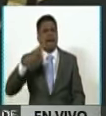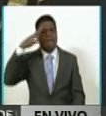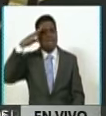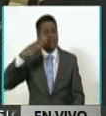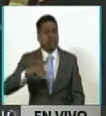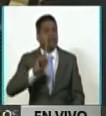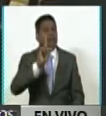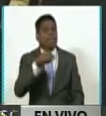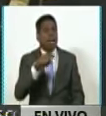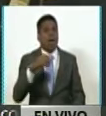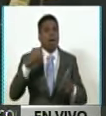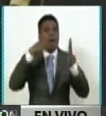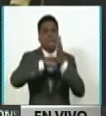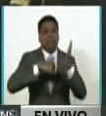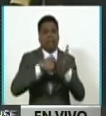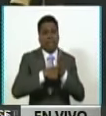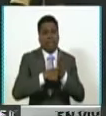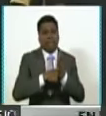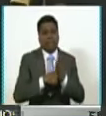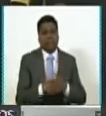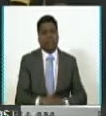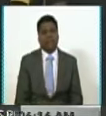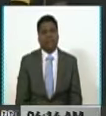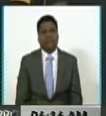sino también demostró ser